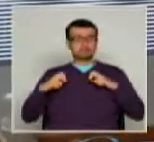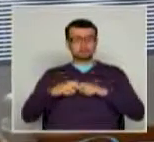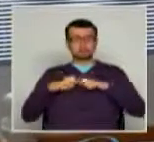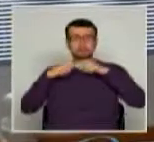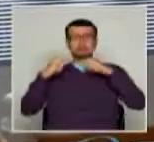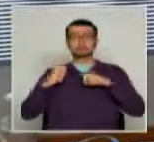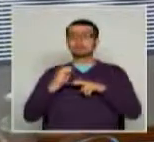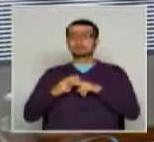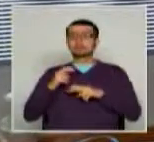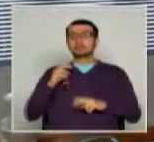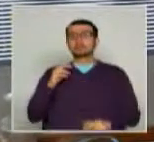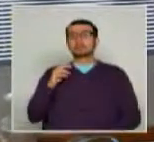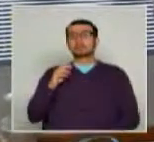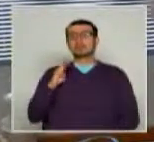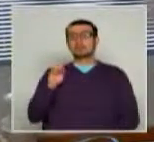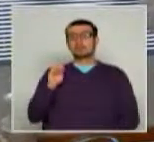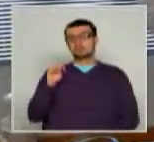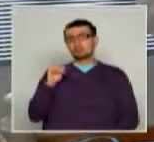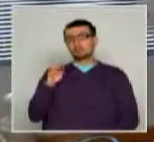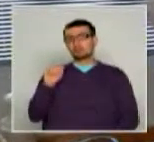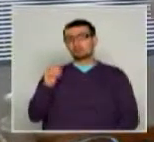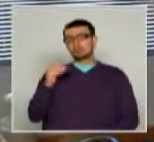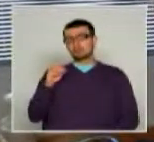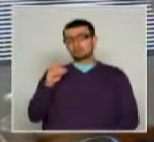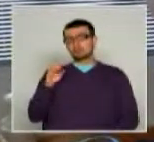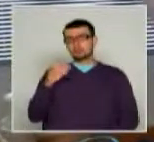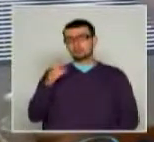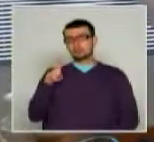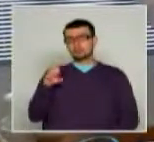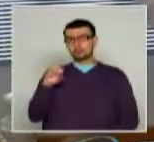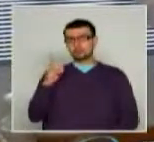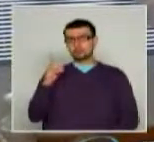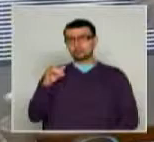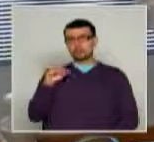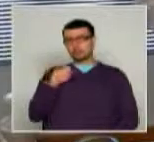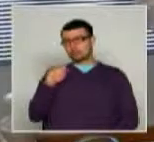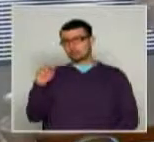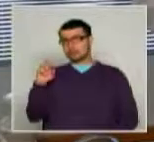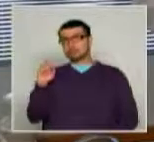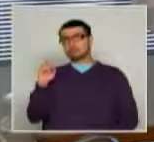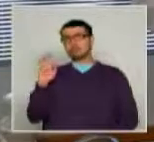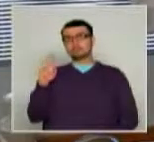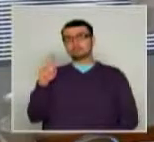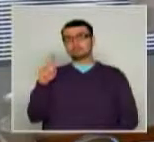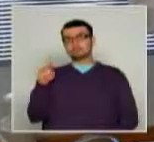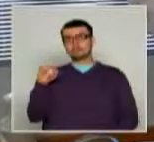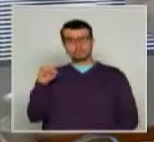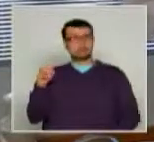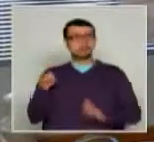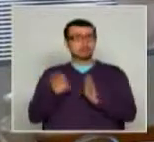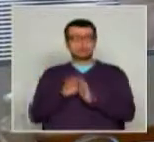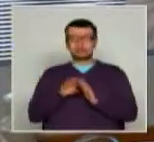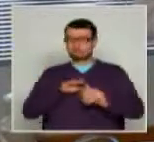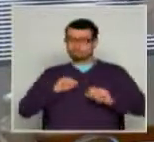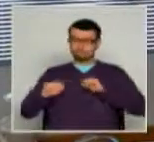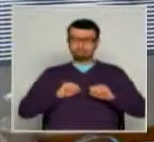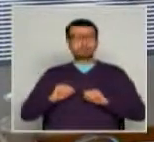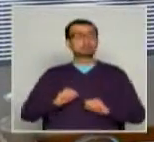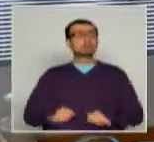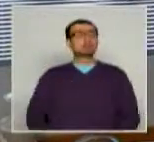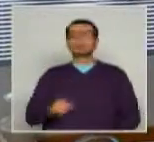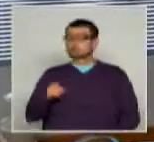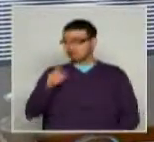de sodio-potasio, esa es la carga energética que tenemos. Ahí está al otro lado repitiendo la manera